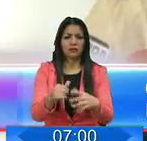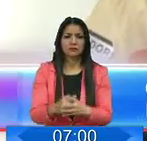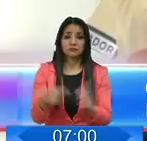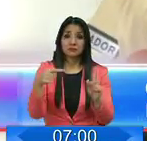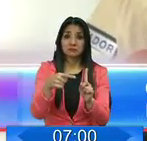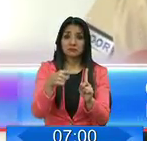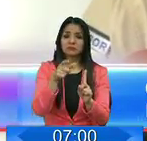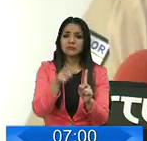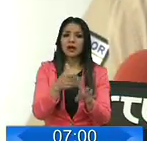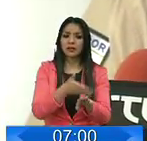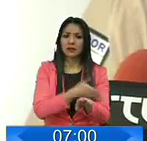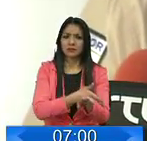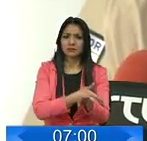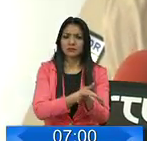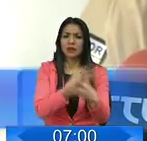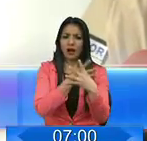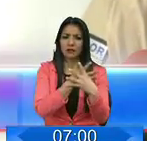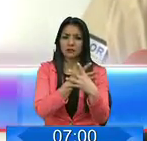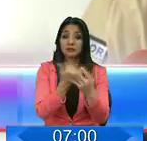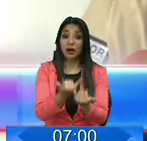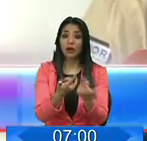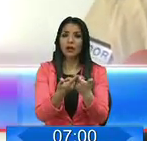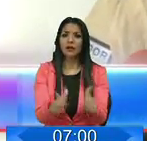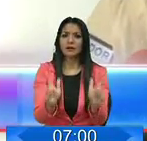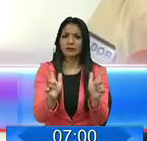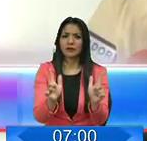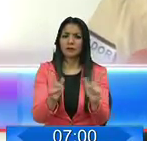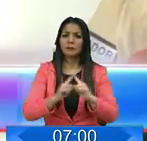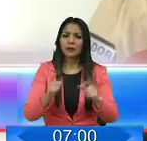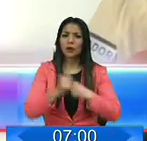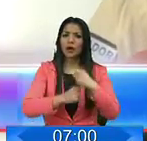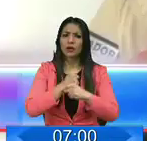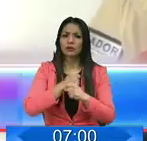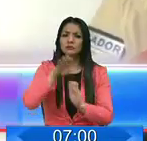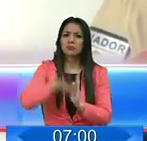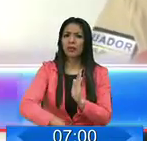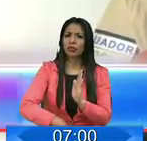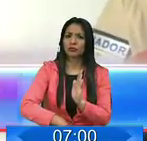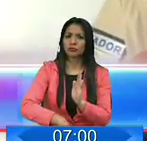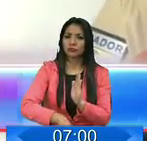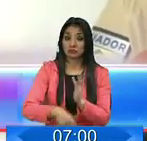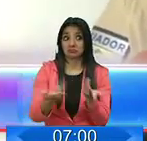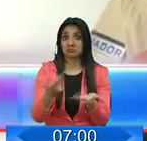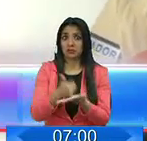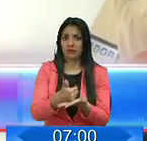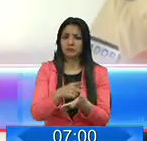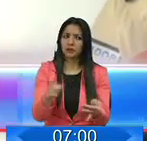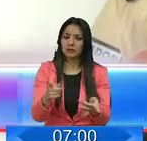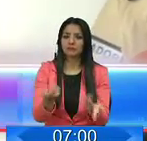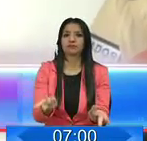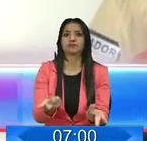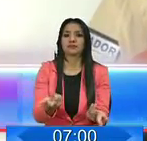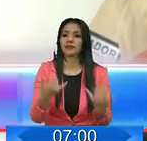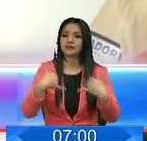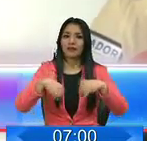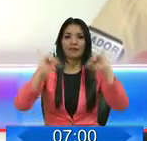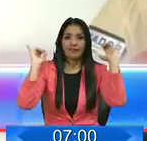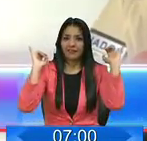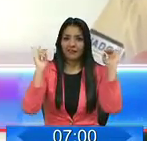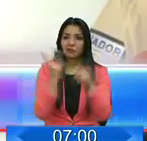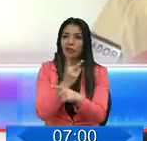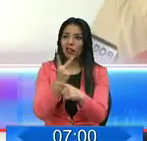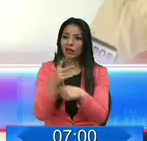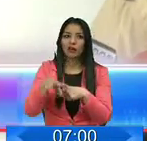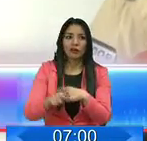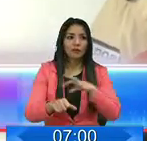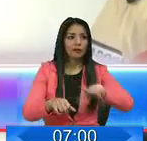acoge, tengo entendido, a la reducción de penas, y cumpliendo con esa obligación, pues lamentablemente entre